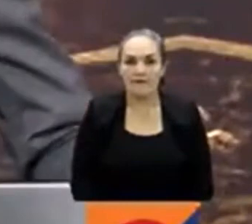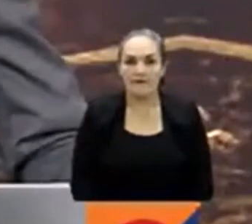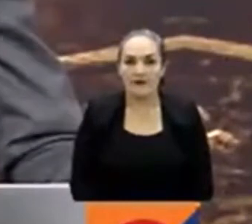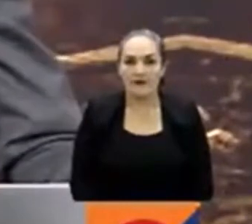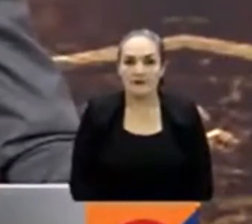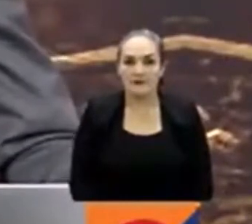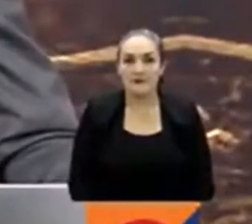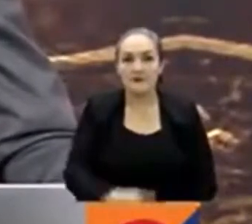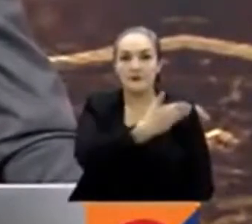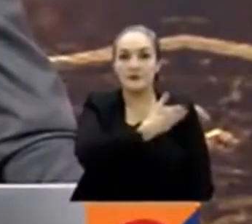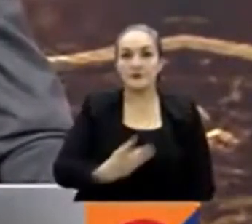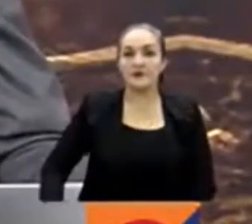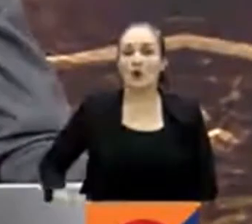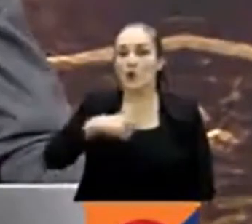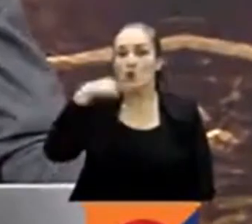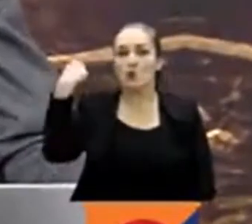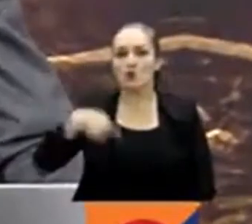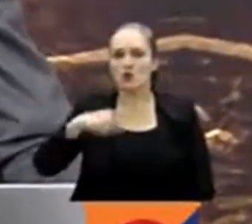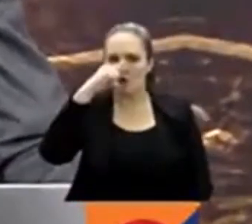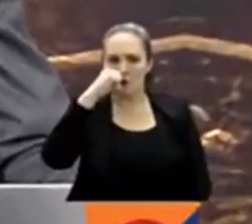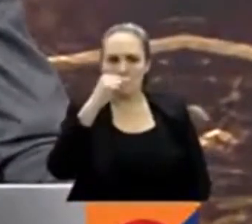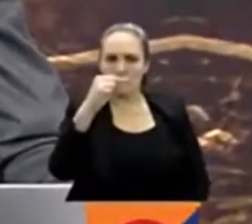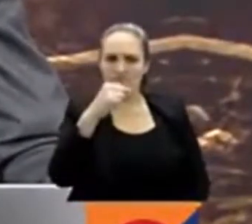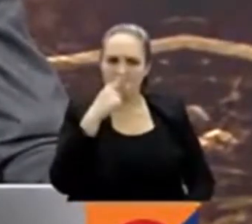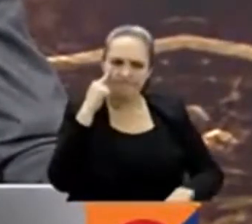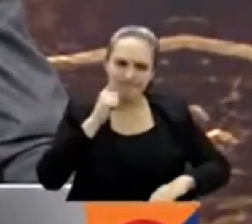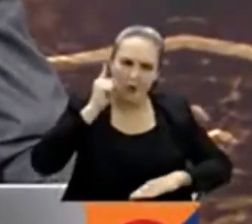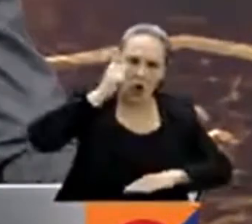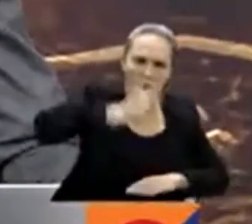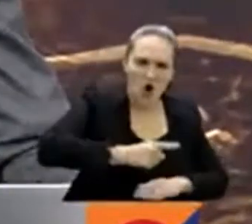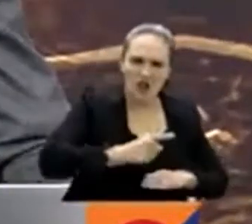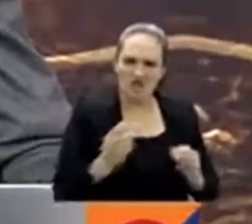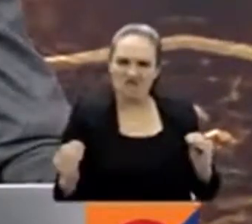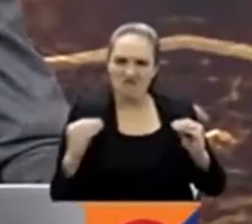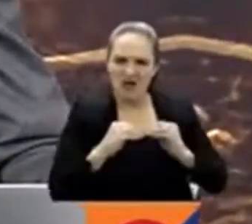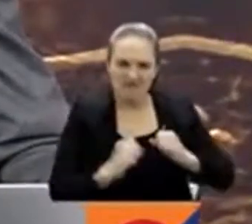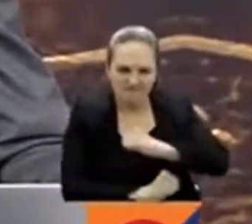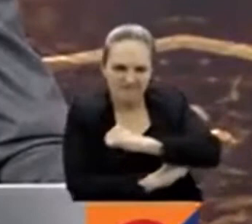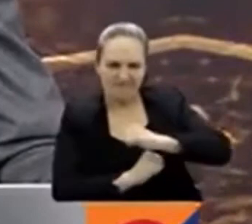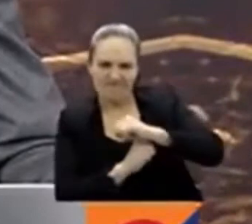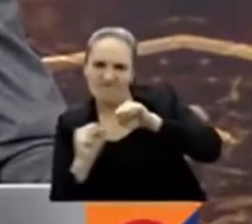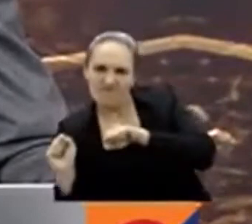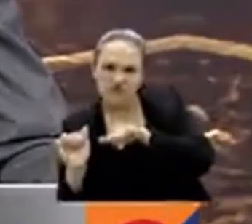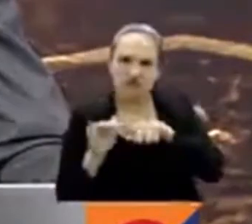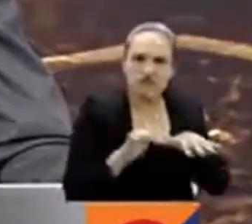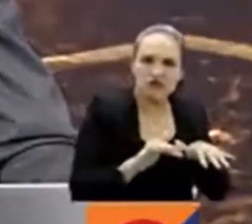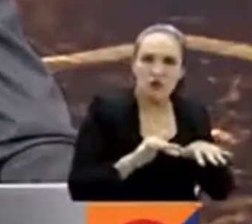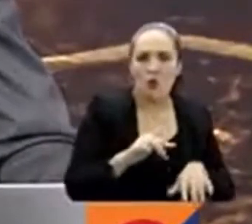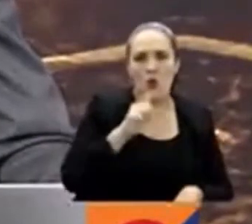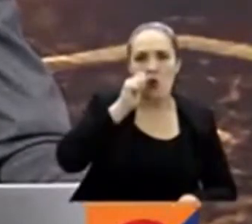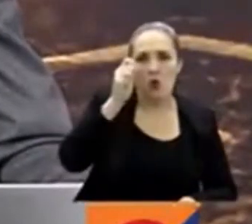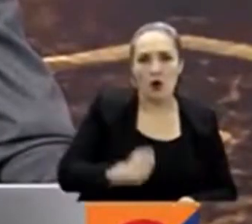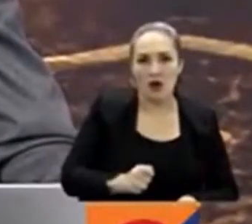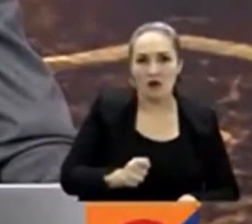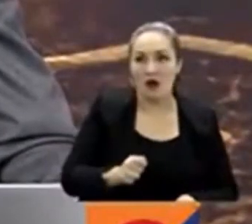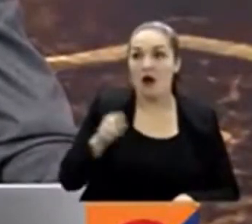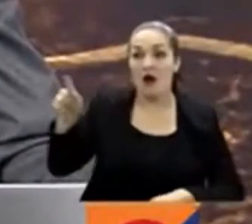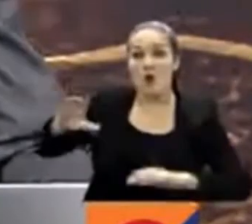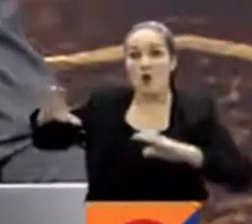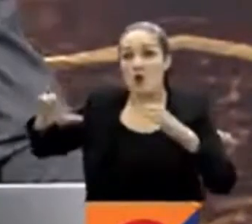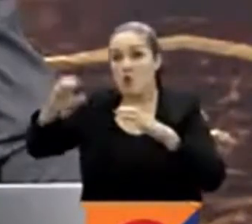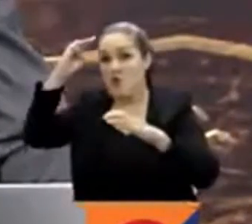El presidente de Rusia, Vladimir Putin, ordenó reforzar las tropas desplegadas en Ucrania. La orden coincide con el informe de su cúpula